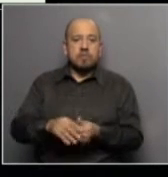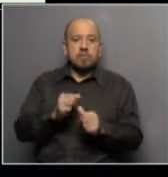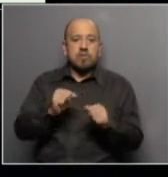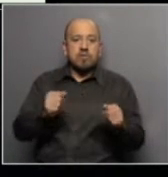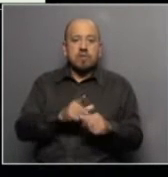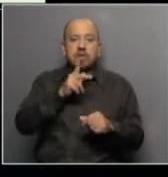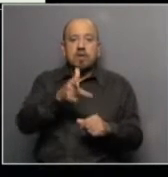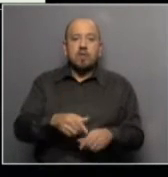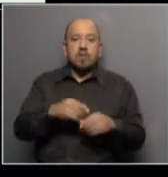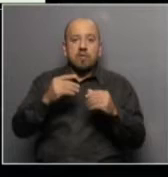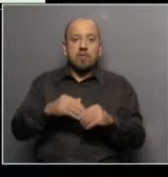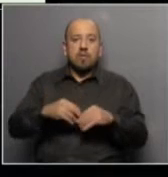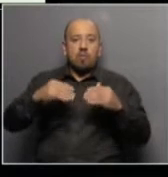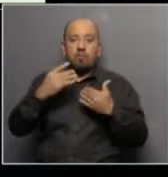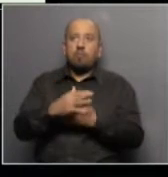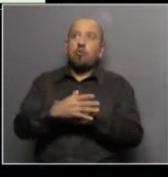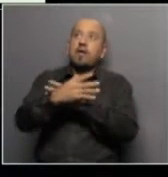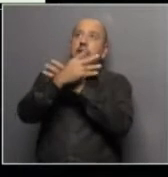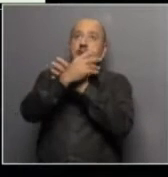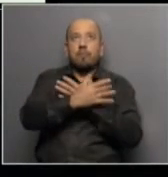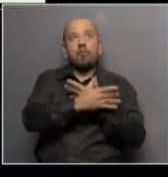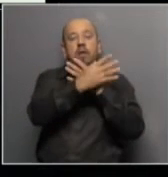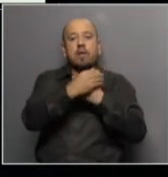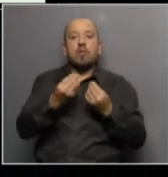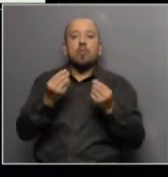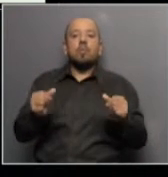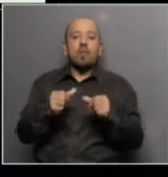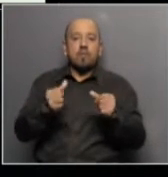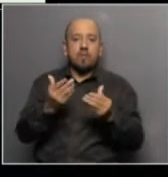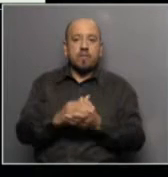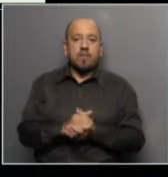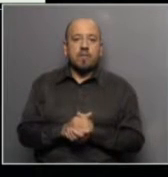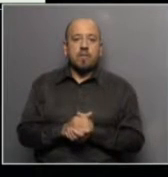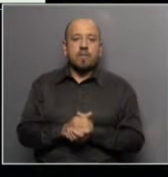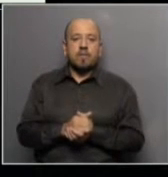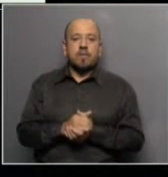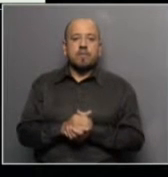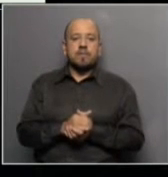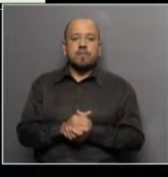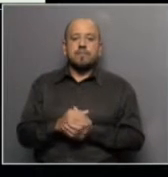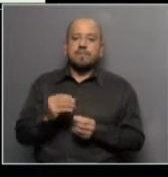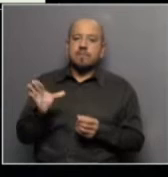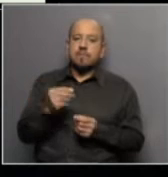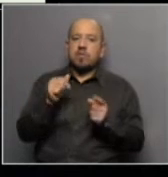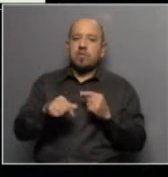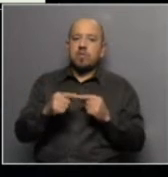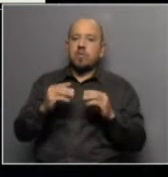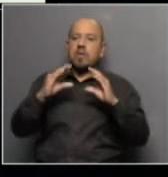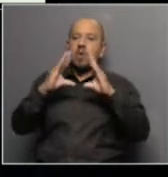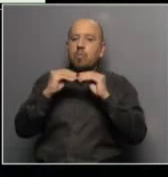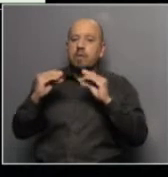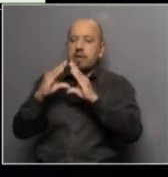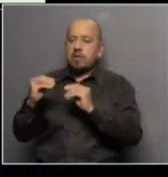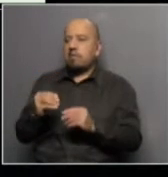por el aire. Ahora, Gustavo... No, eso es la LUC. En vivienda. Pero quizás no todos se quieran acercar al mundo cooperativo.